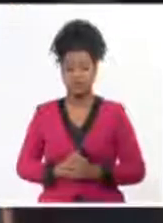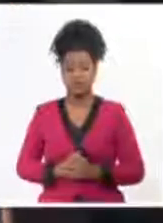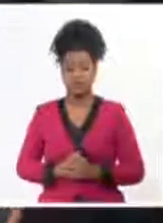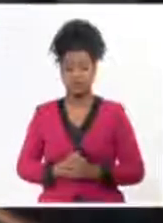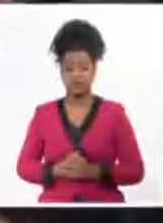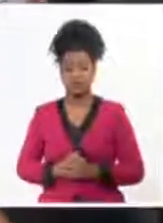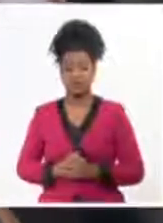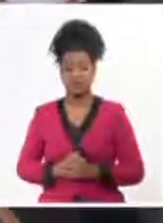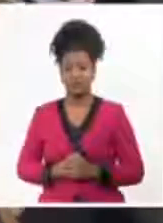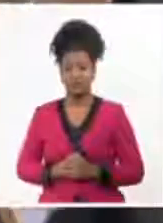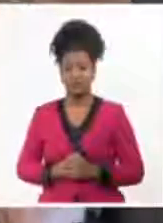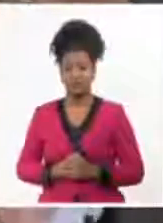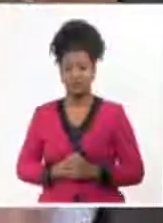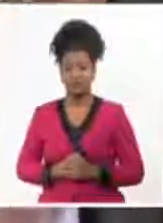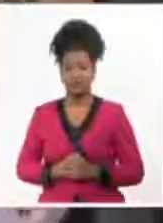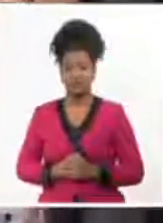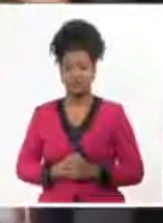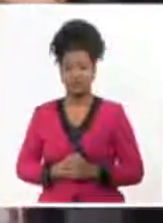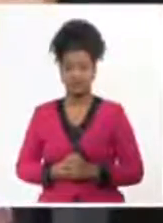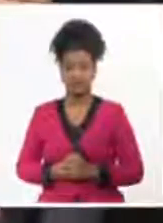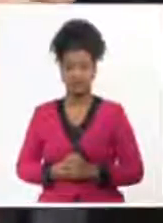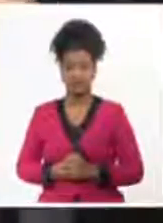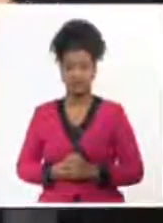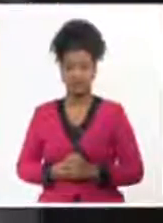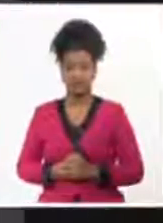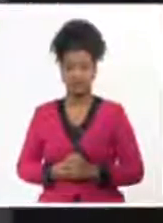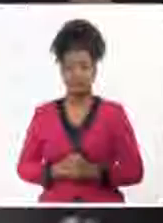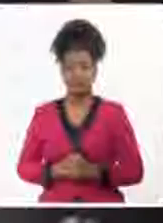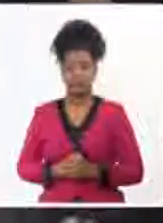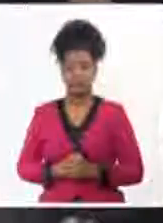Público. Daimi Díaz Breijo, Sistema Informativo de la Televisión Cubana.